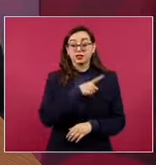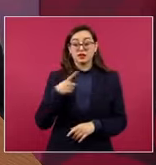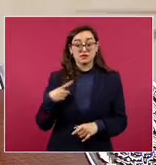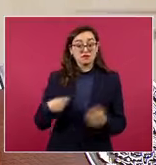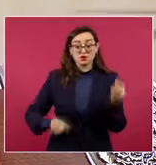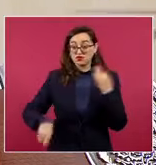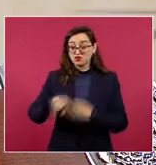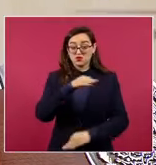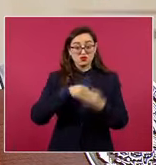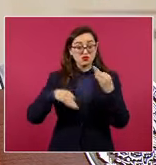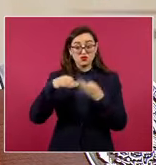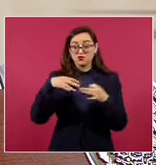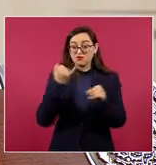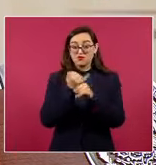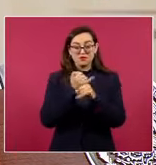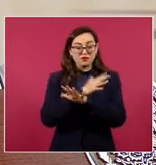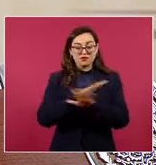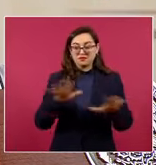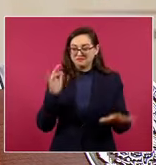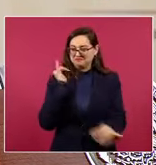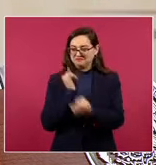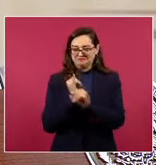toda la información, todos los expedientes